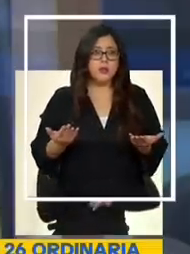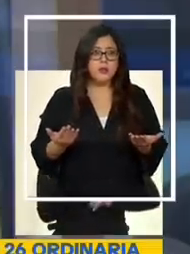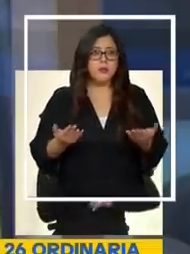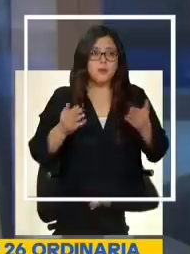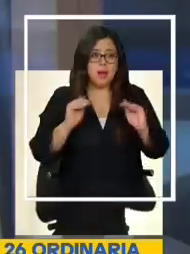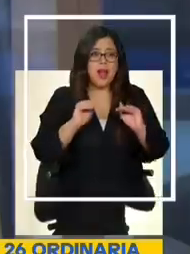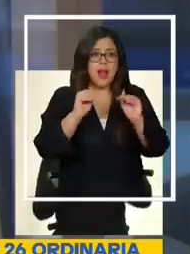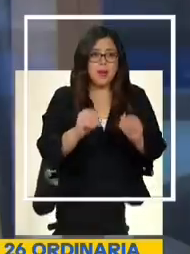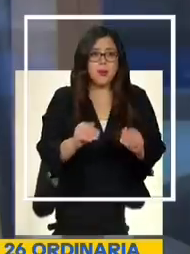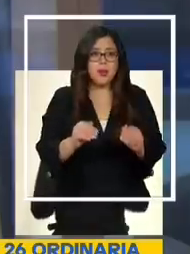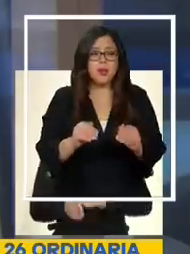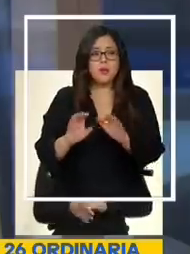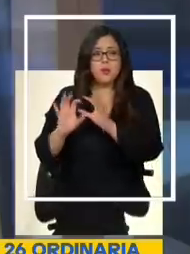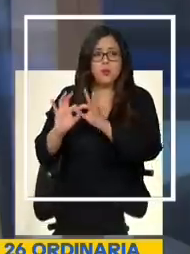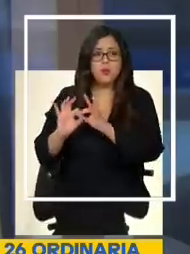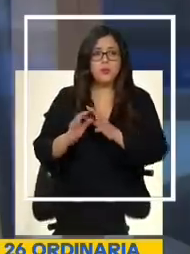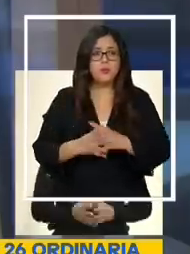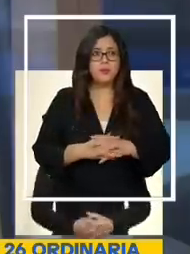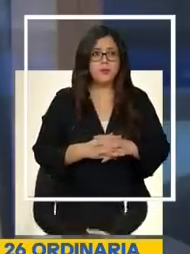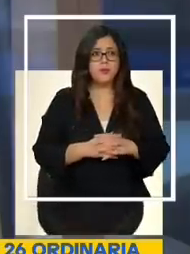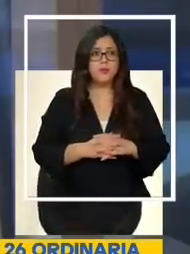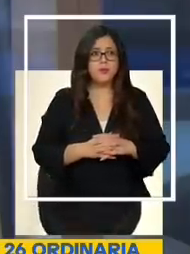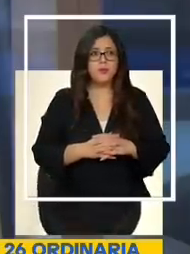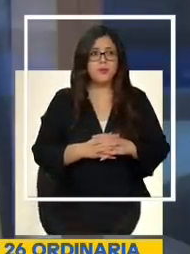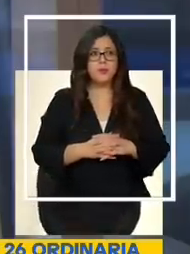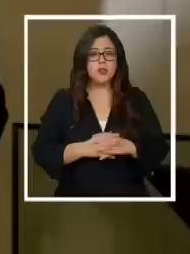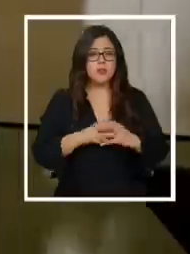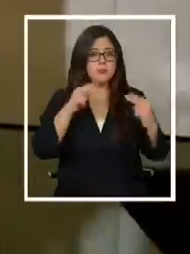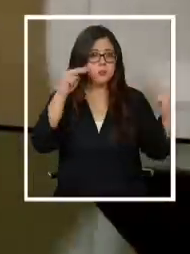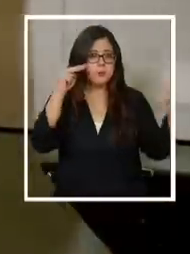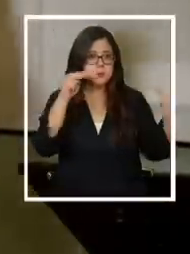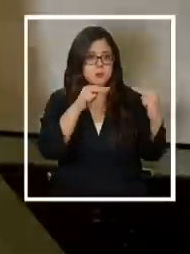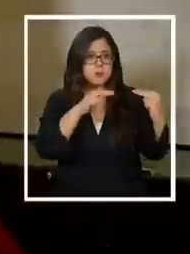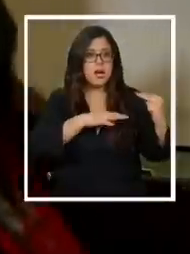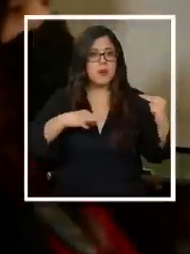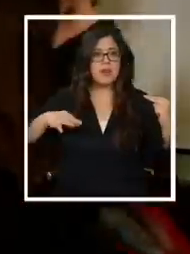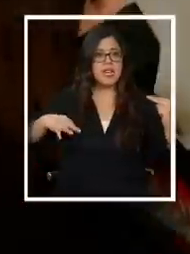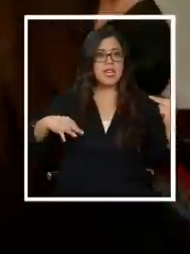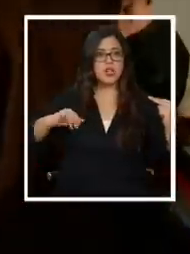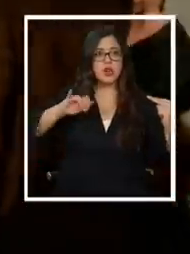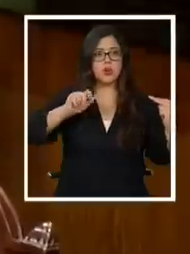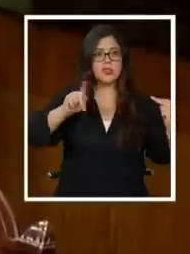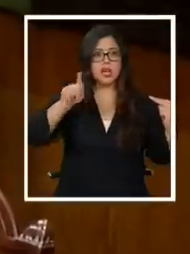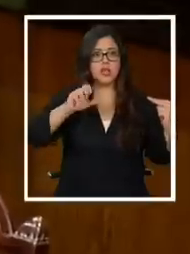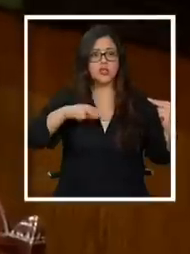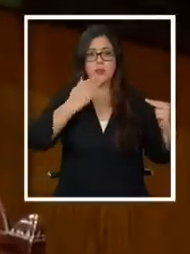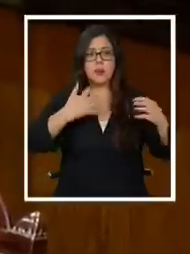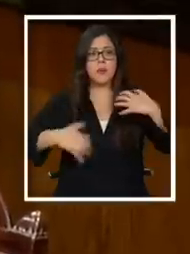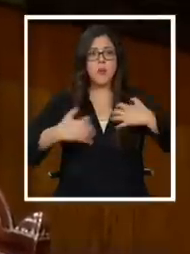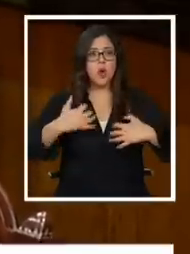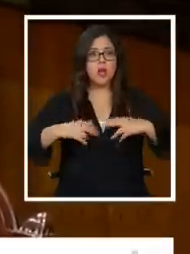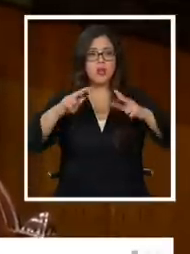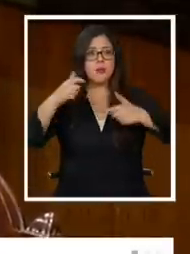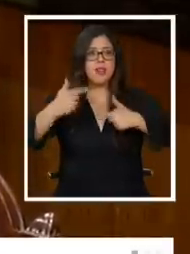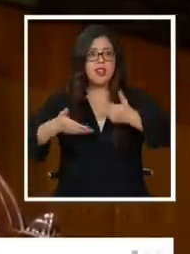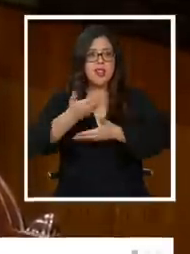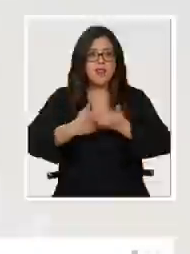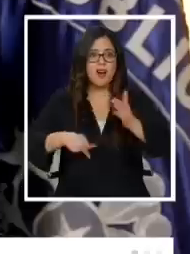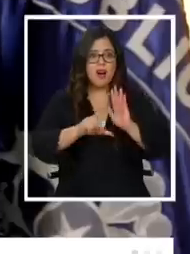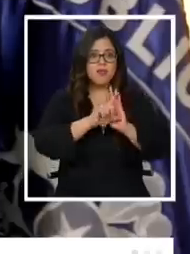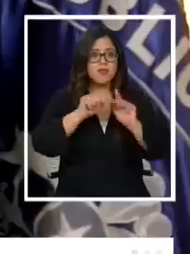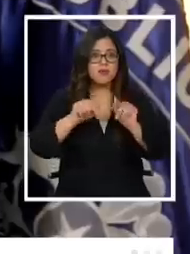para apoyar. Muchas gracias. Miradas directas al ministro de las Express y molestia no solo por el debate legislativo en el